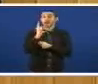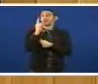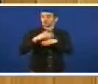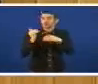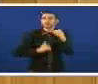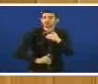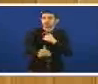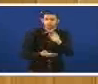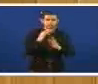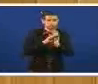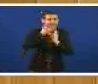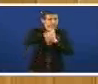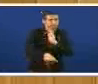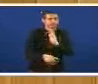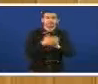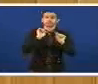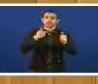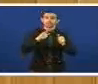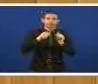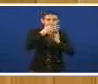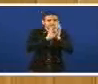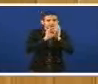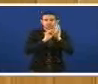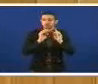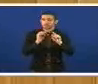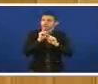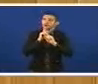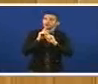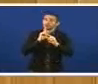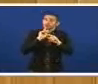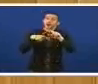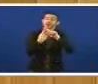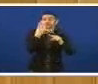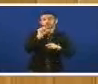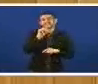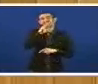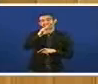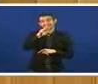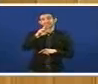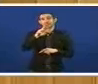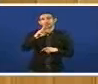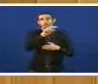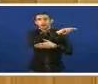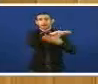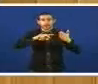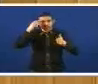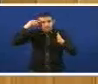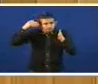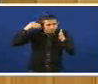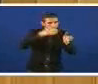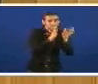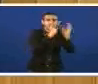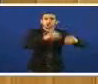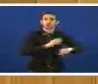A relativa ao novo escenario orzamentario que se abrirá na Unión Europea a partir do ano 13, cando Galicia deixará de ser objetivo de conversencia.